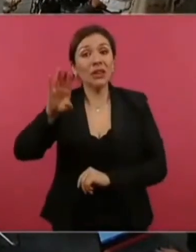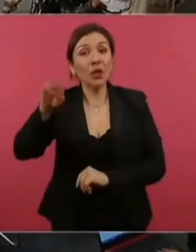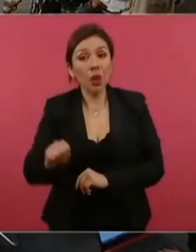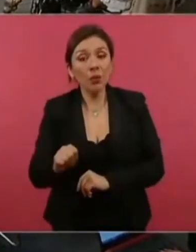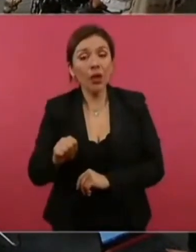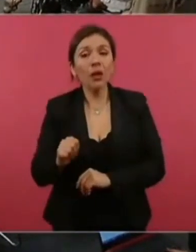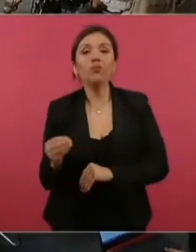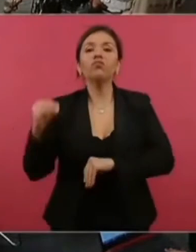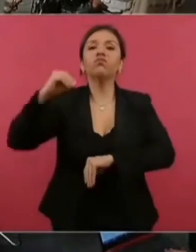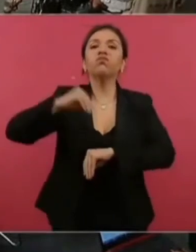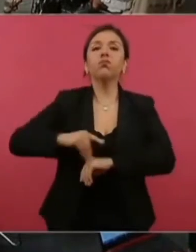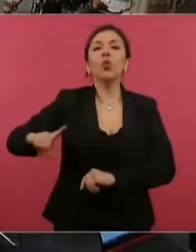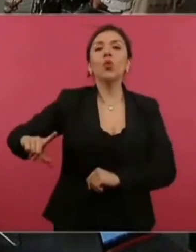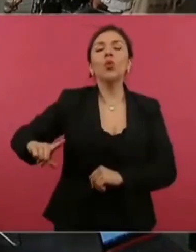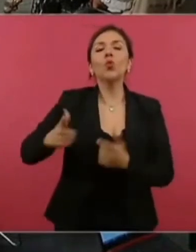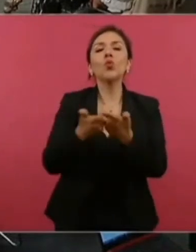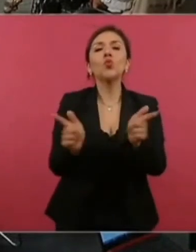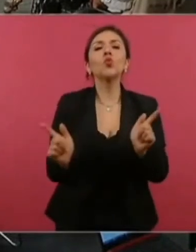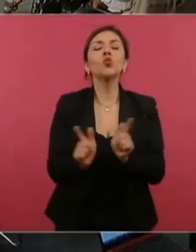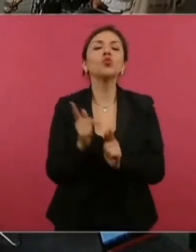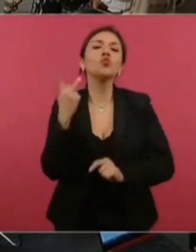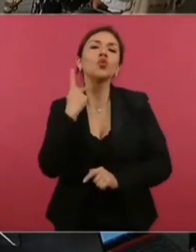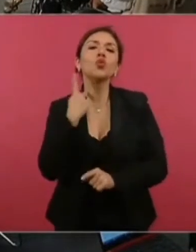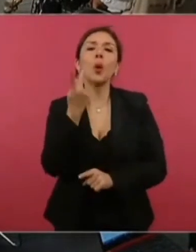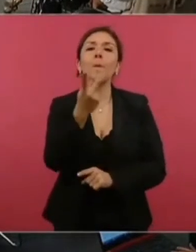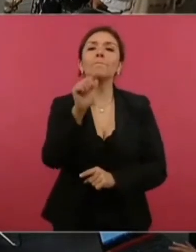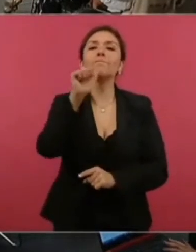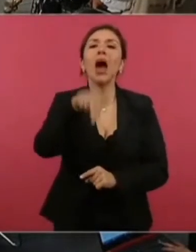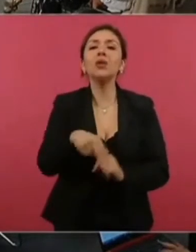surge el PAN, nace el PAN